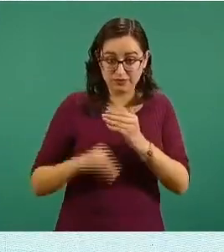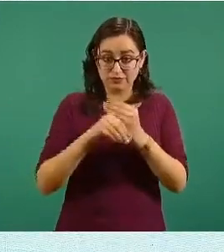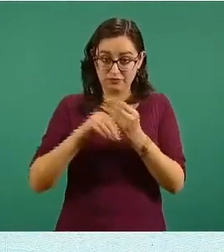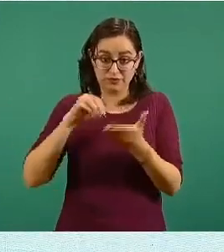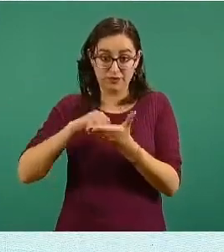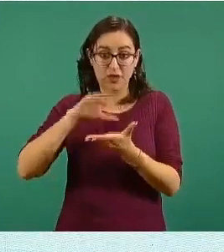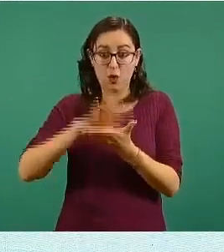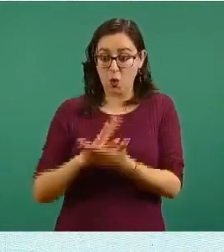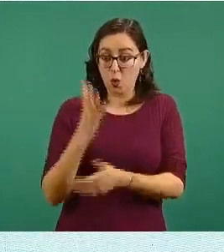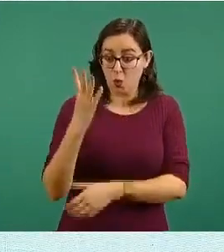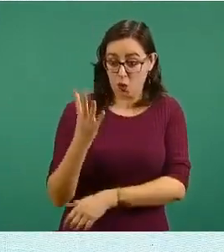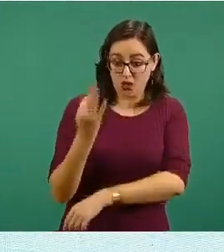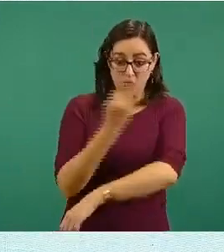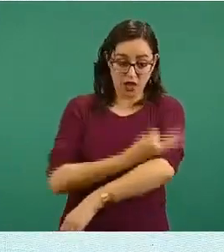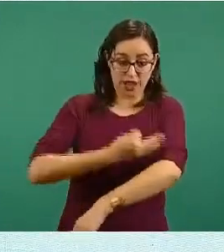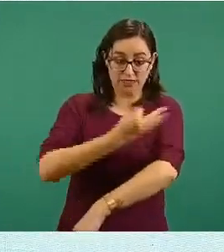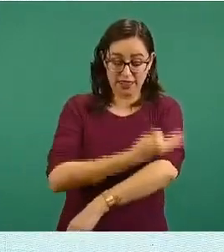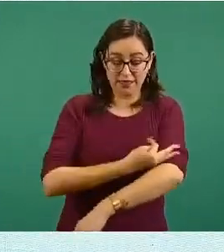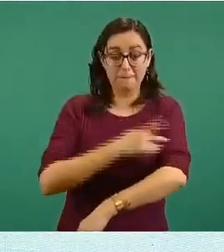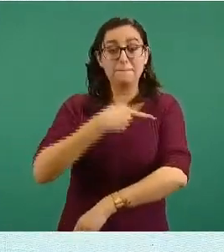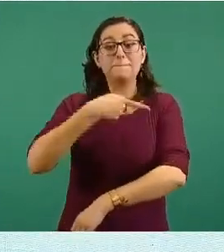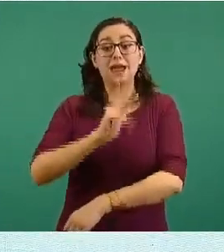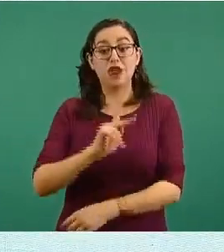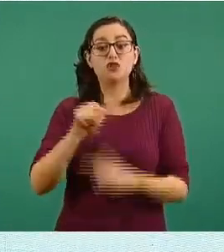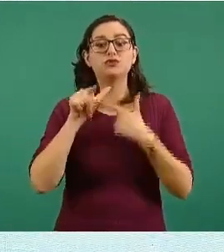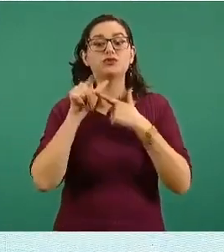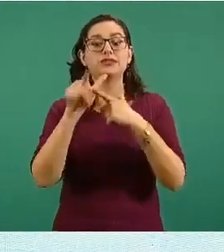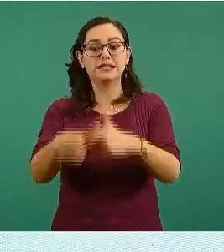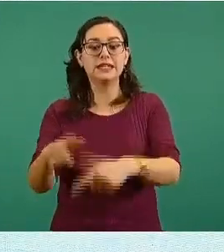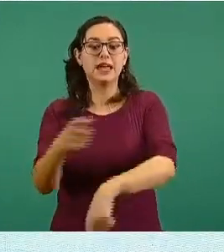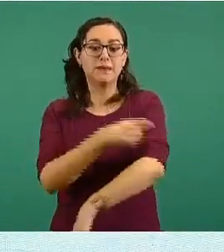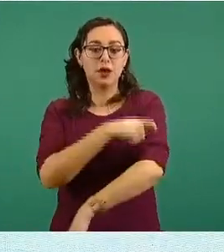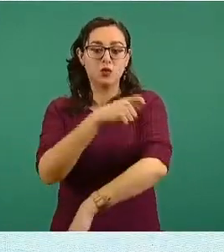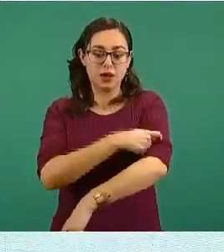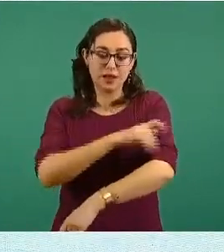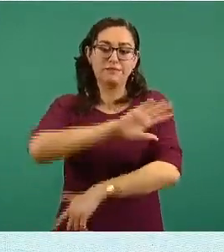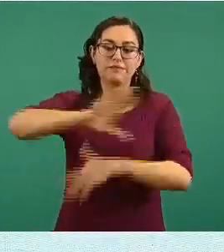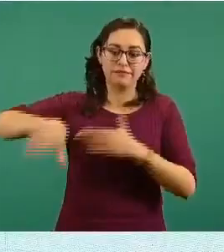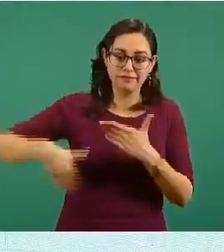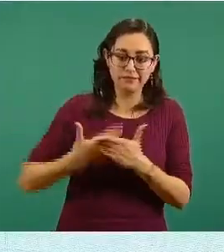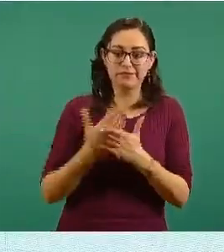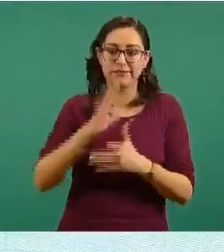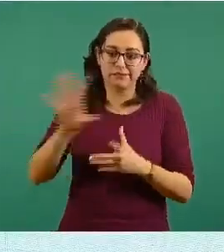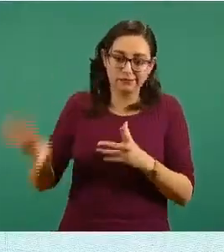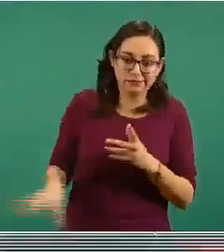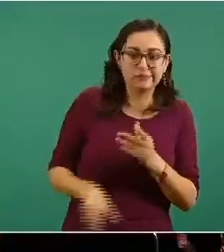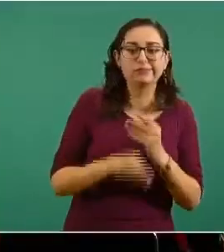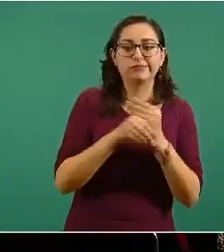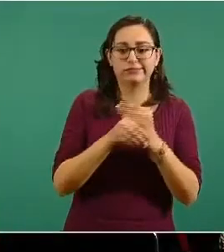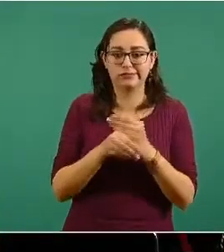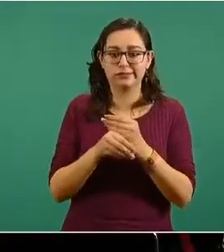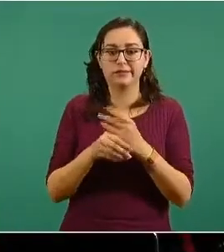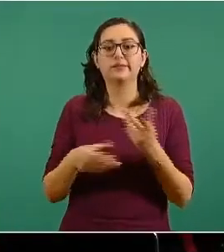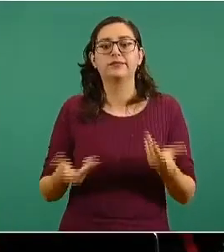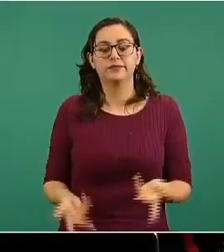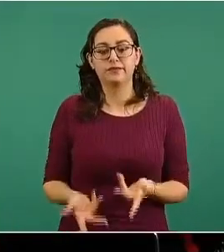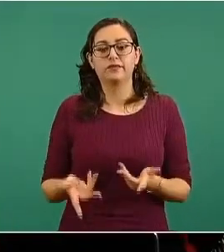que hoy ha sido rectificada, puesto que se incorporó la información entre las 16 y las 21 horas. Lo importante es que ya